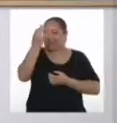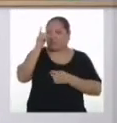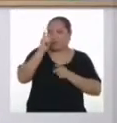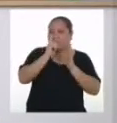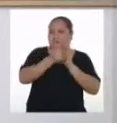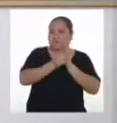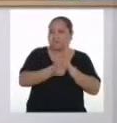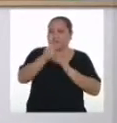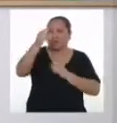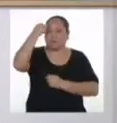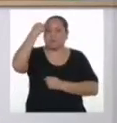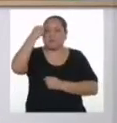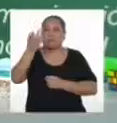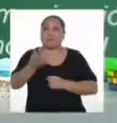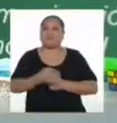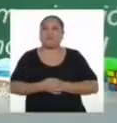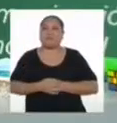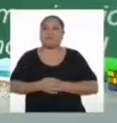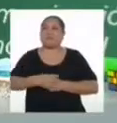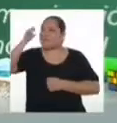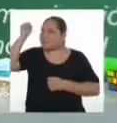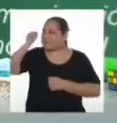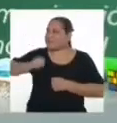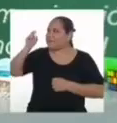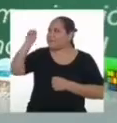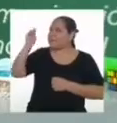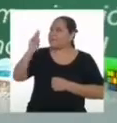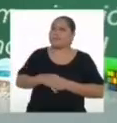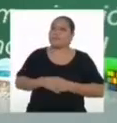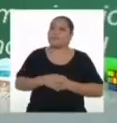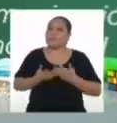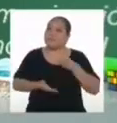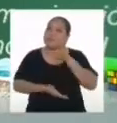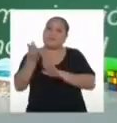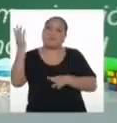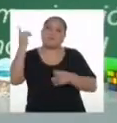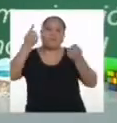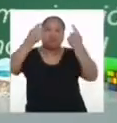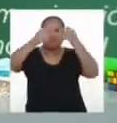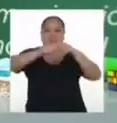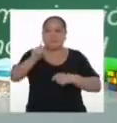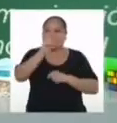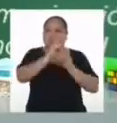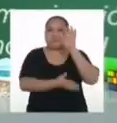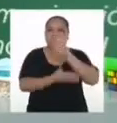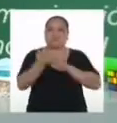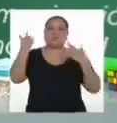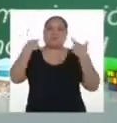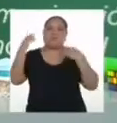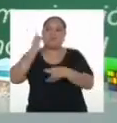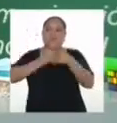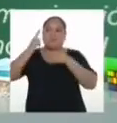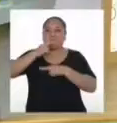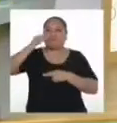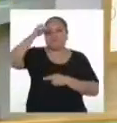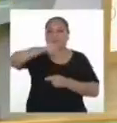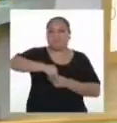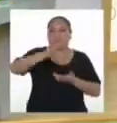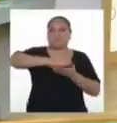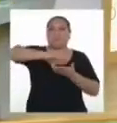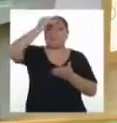unos minutos para pensarlo. Así es, profesora. ¿Por qué no vamos a una pausa? No se muevan, que ya volvemos